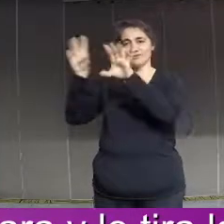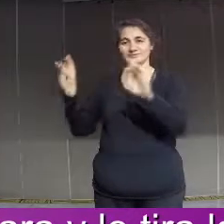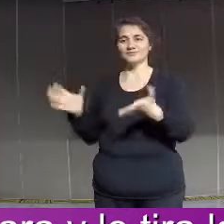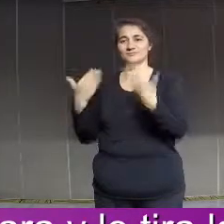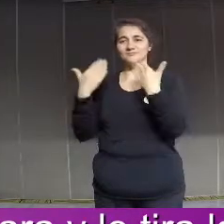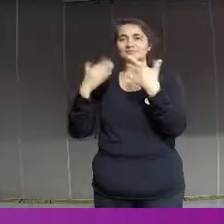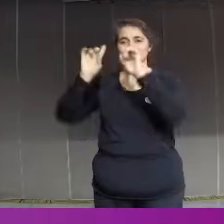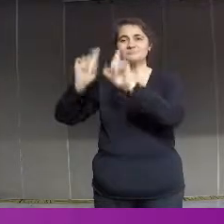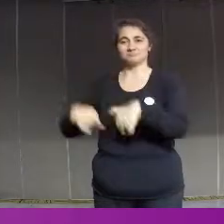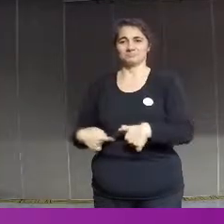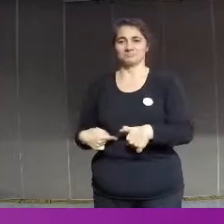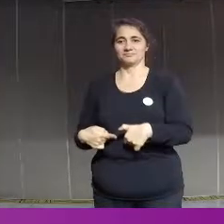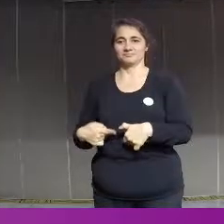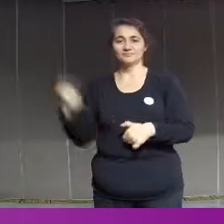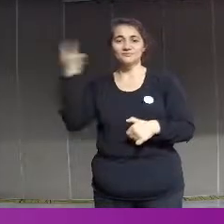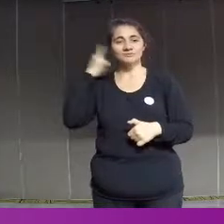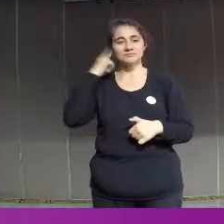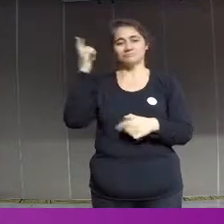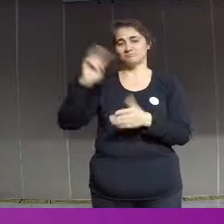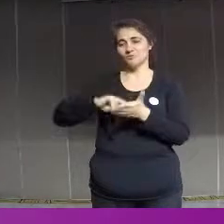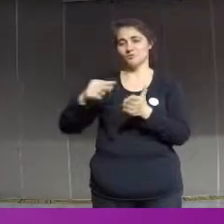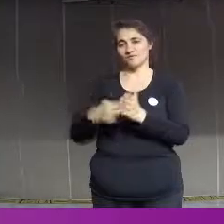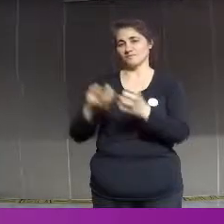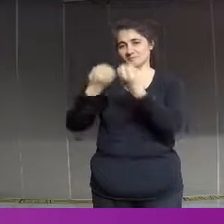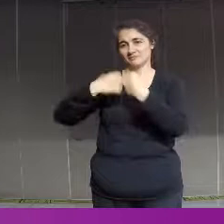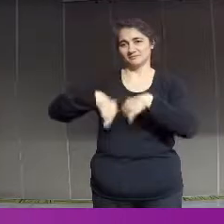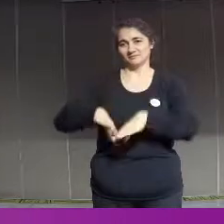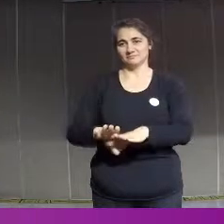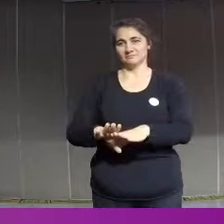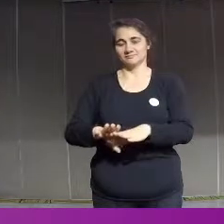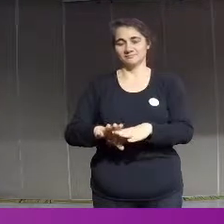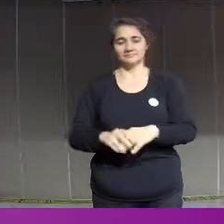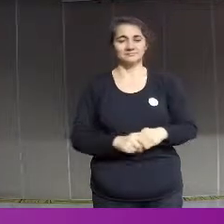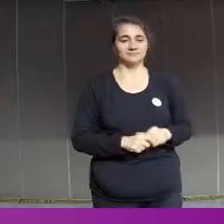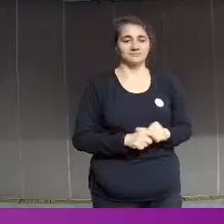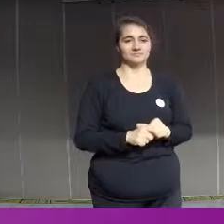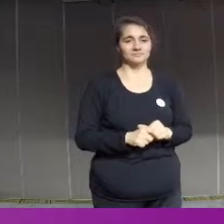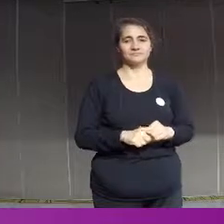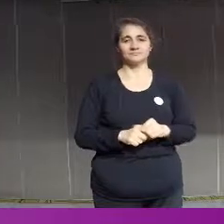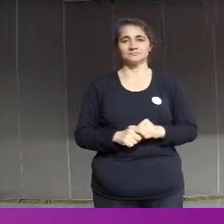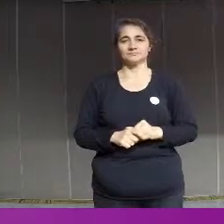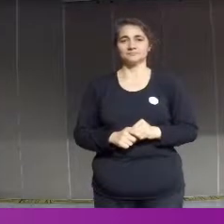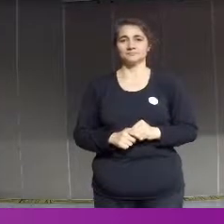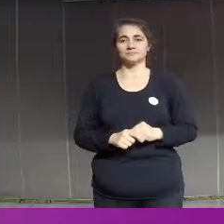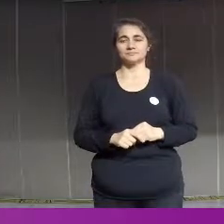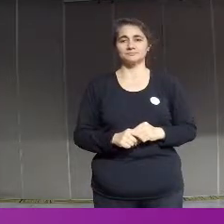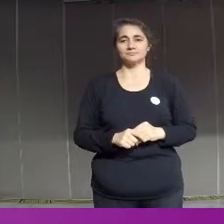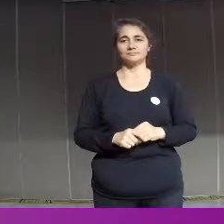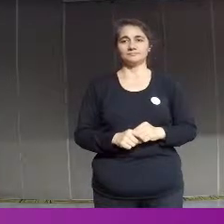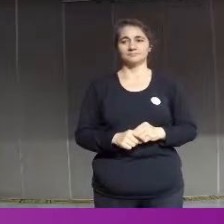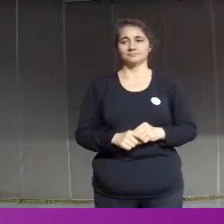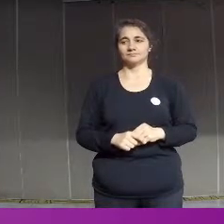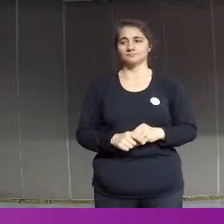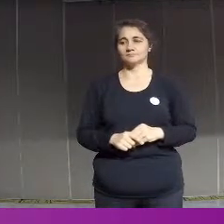Y que vaya por pasaje de la trompa de Eustaquio al oído medio. Entonces suelen tener trastornos auditivos. En